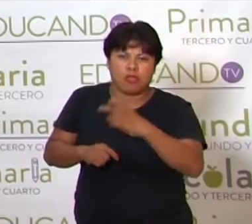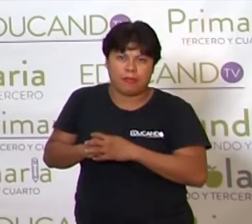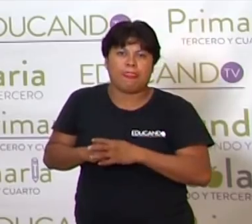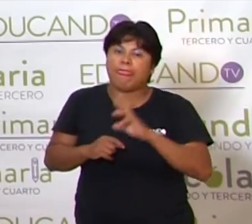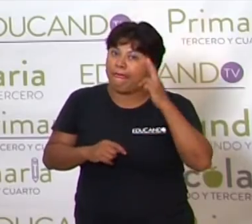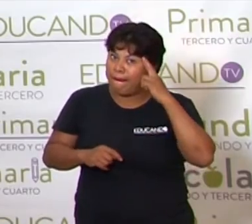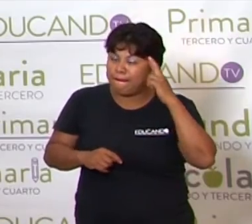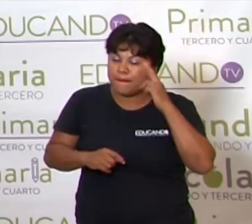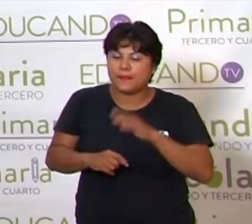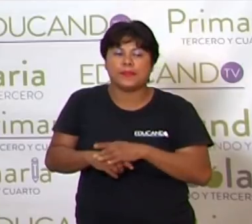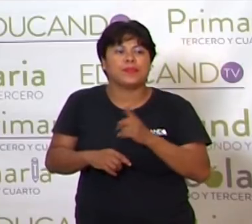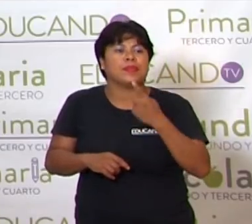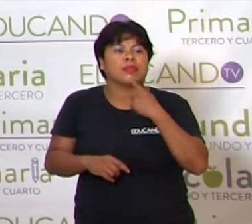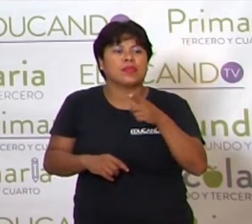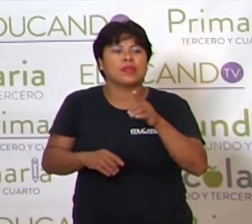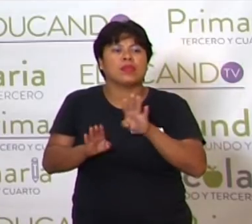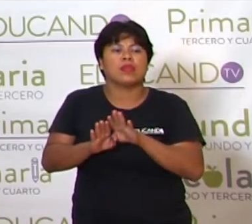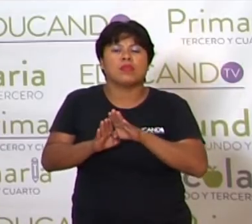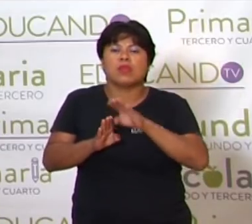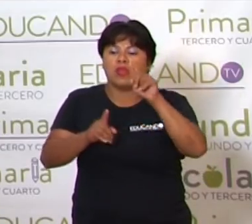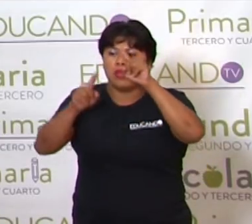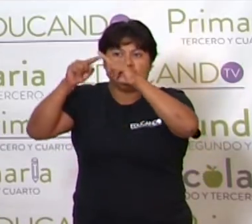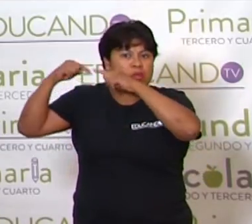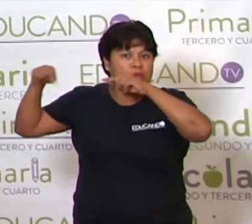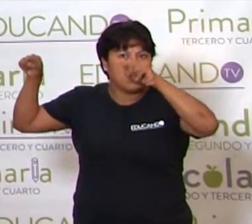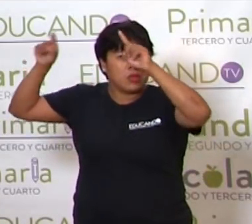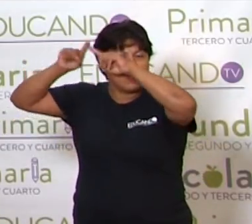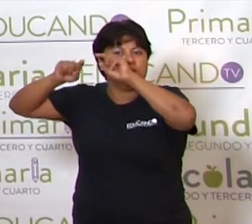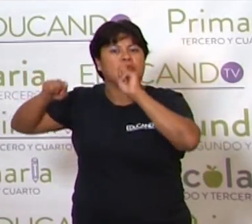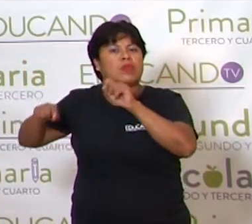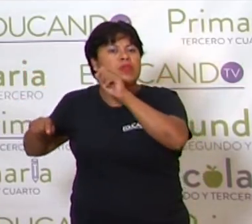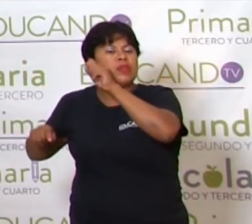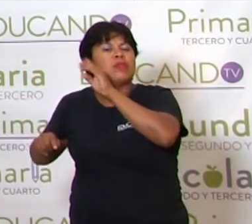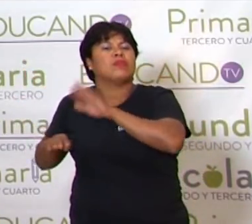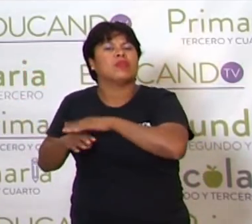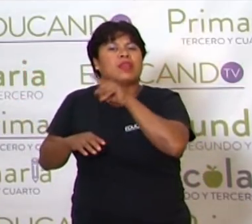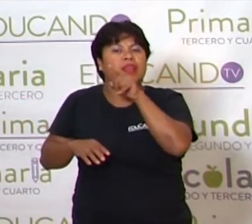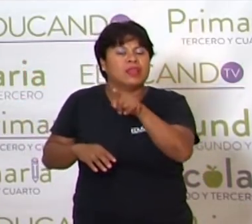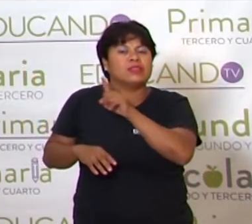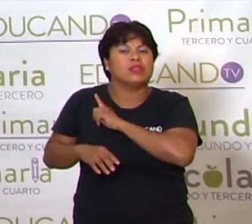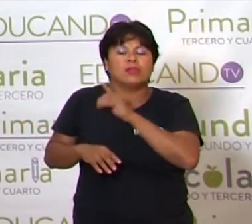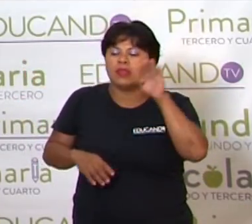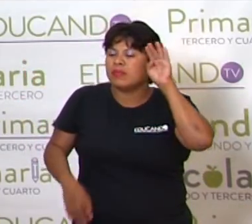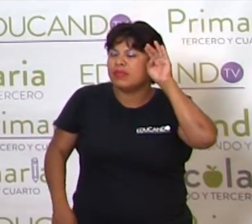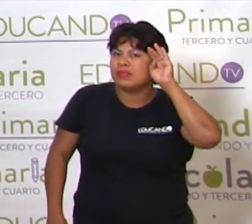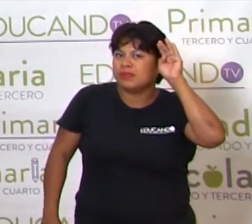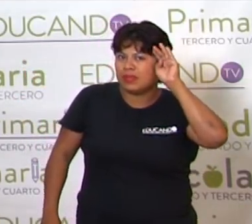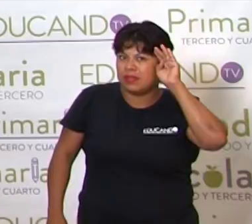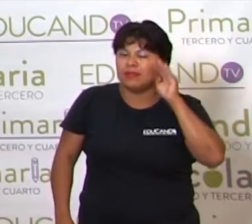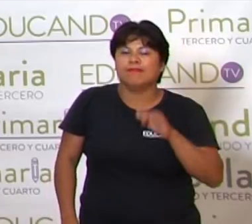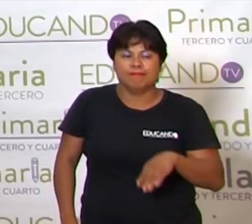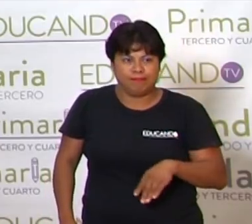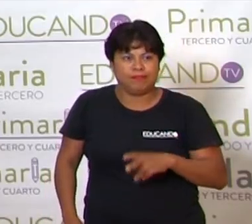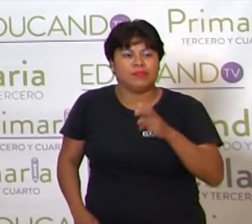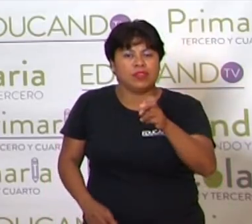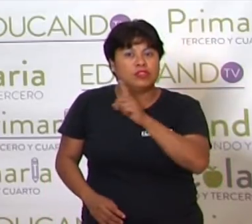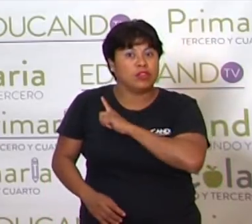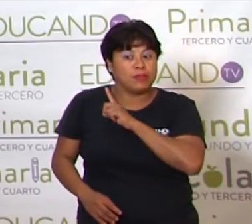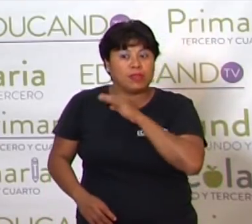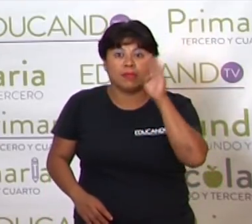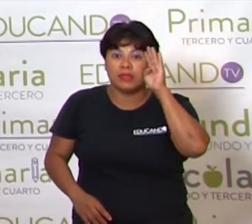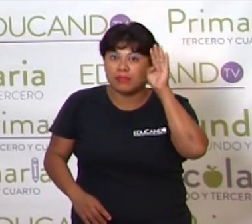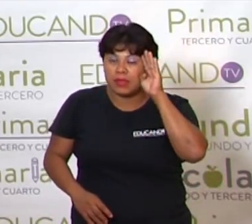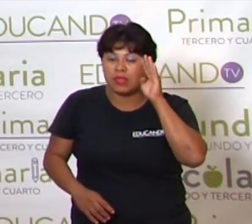acuérdense. ¿Por qué le pongo aquí como una nubecita y con puntitos? Porque representa pensamientos. Hasta este momento solamente